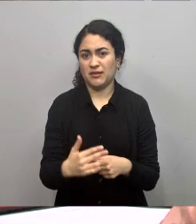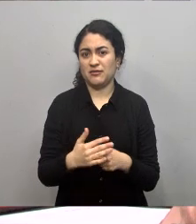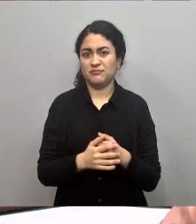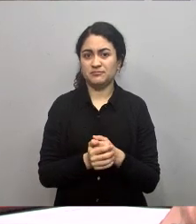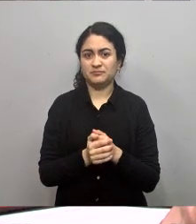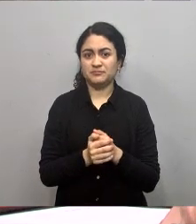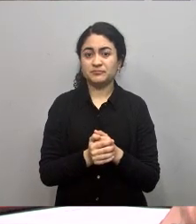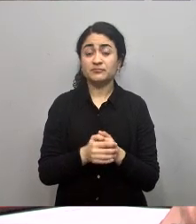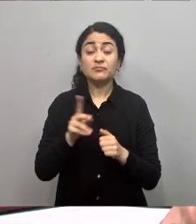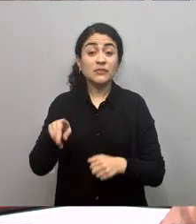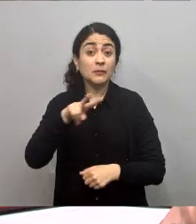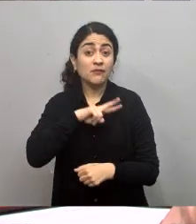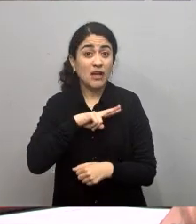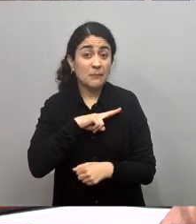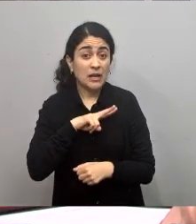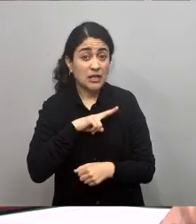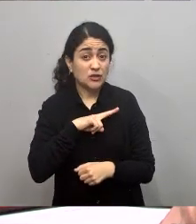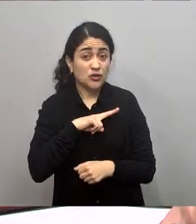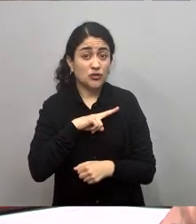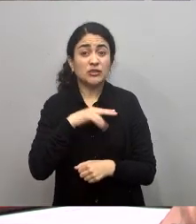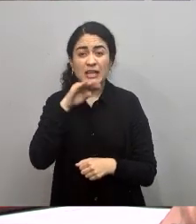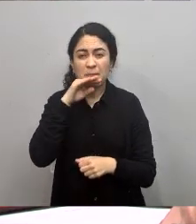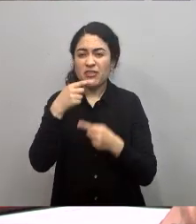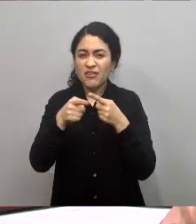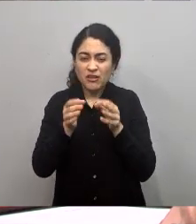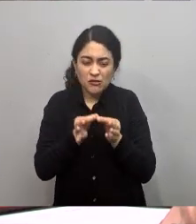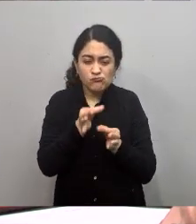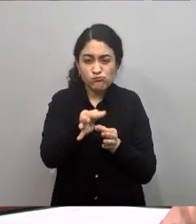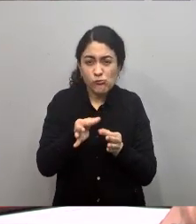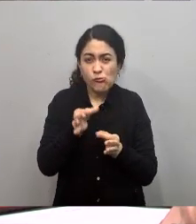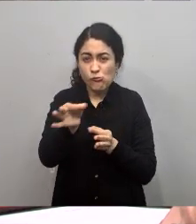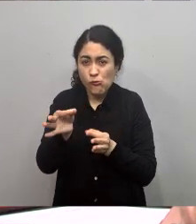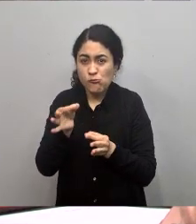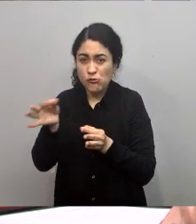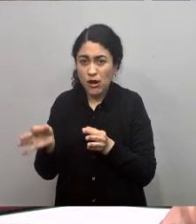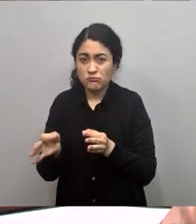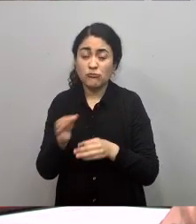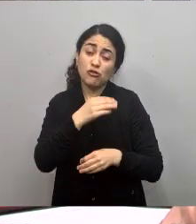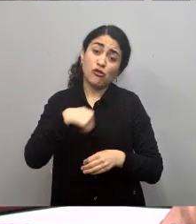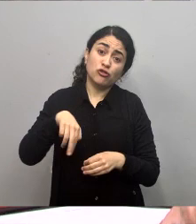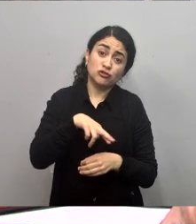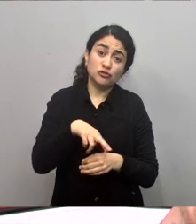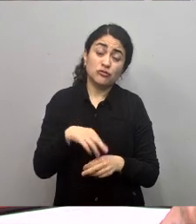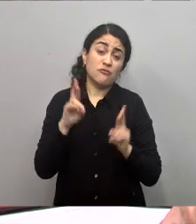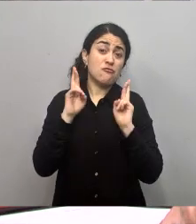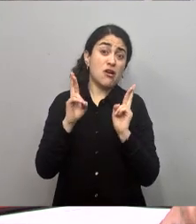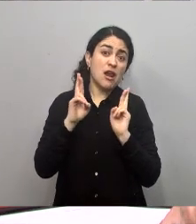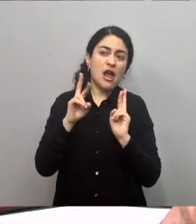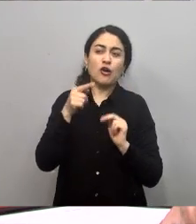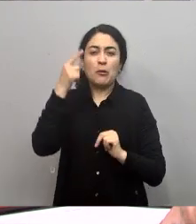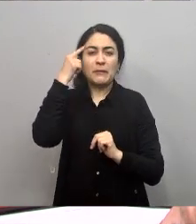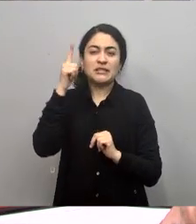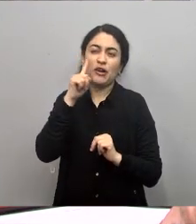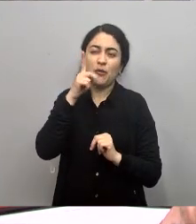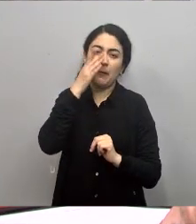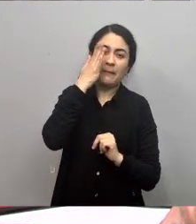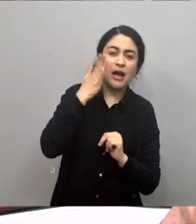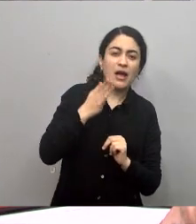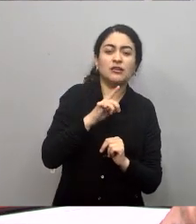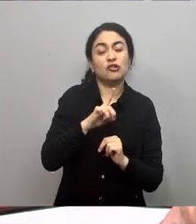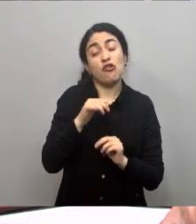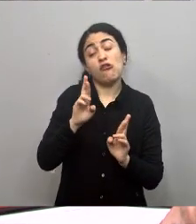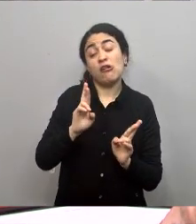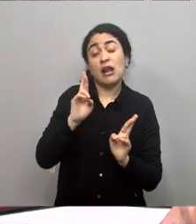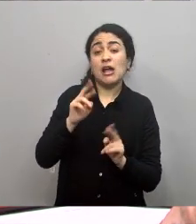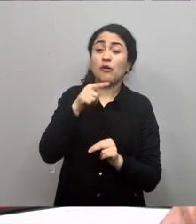caso de Valparaíso, como ha ocurrido también con otras comunas, nosotros esperamos que esto no sea de mala fe, que esto sea por